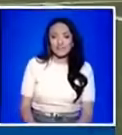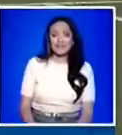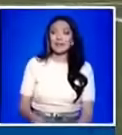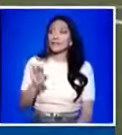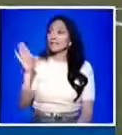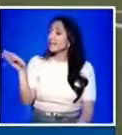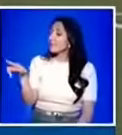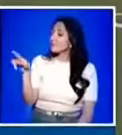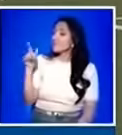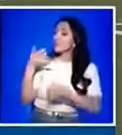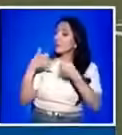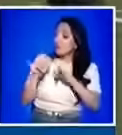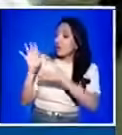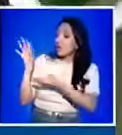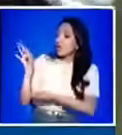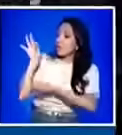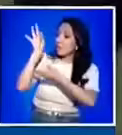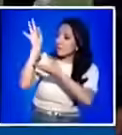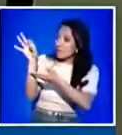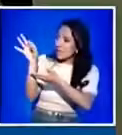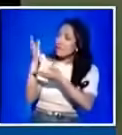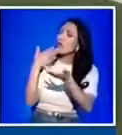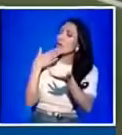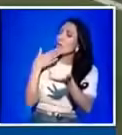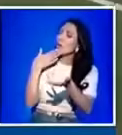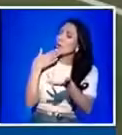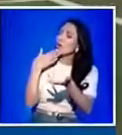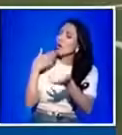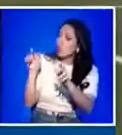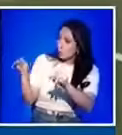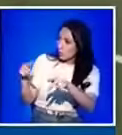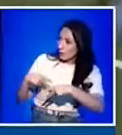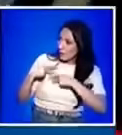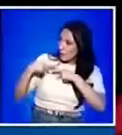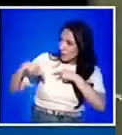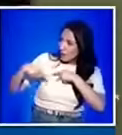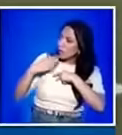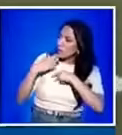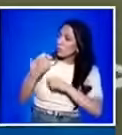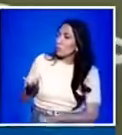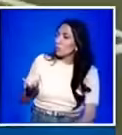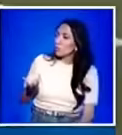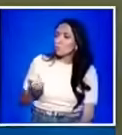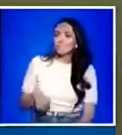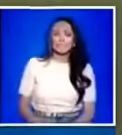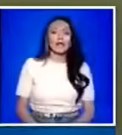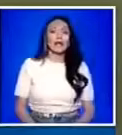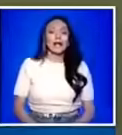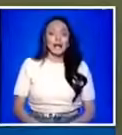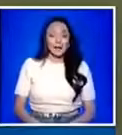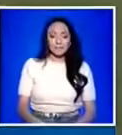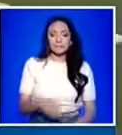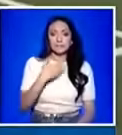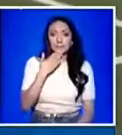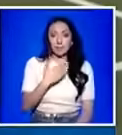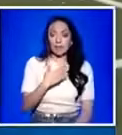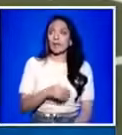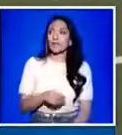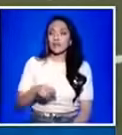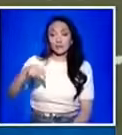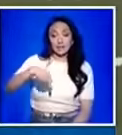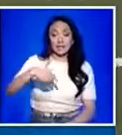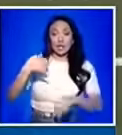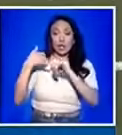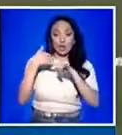a jugar representando a Guano? ¿Cómo es la situación? ¿Viven acá? ¿Son residentes? Bueno, gracias por la oportunidad. Es verdad